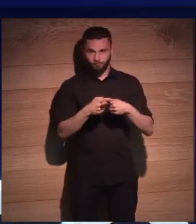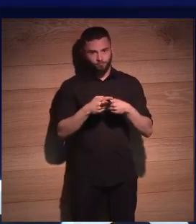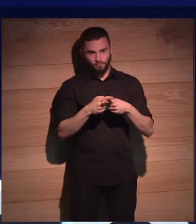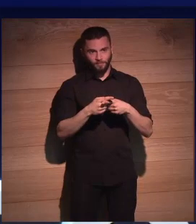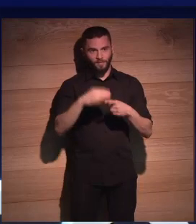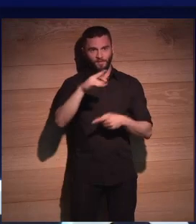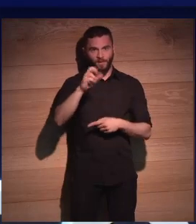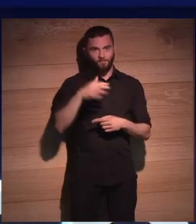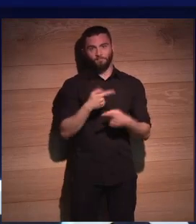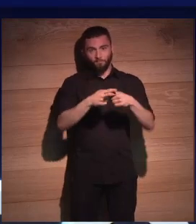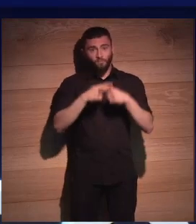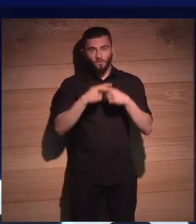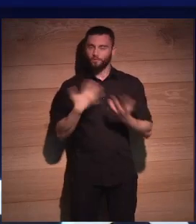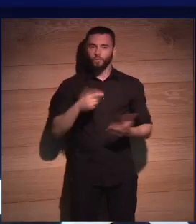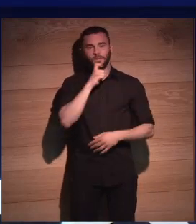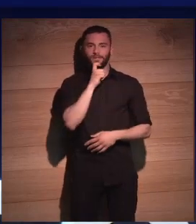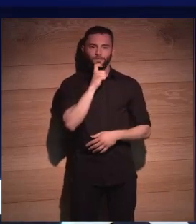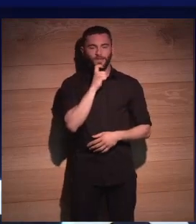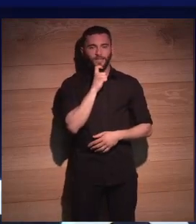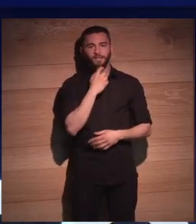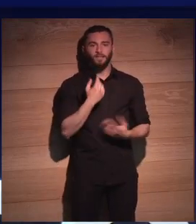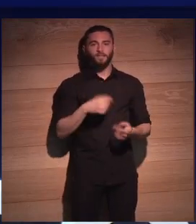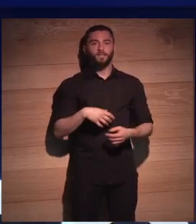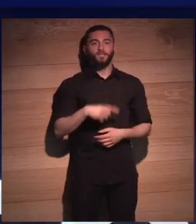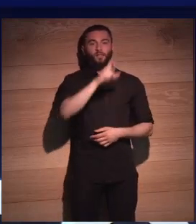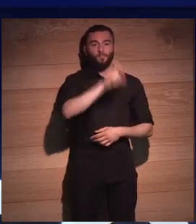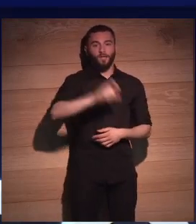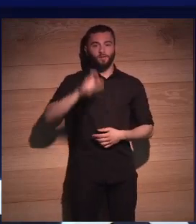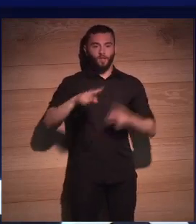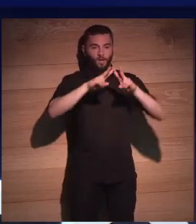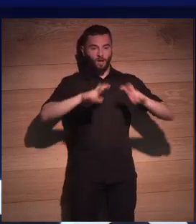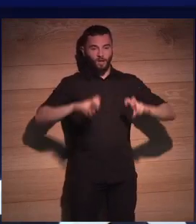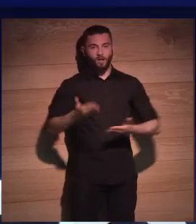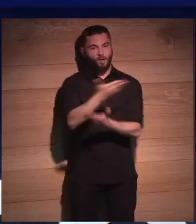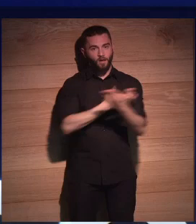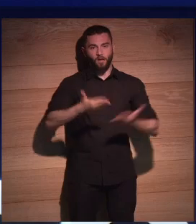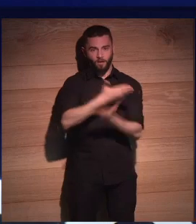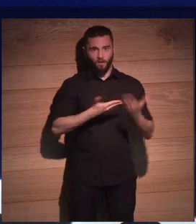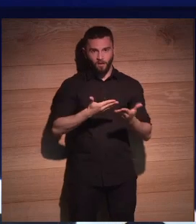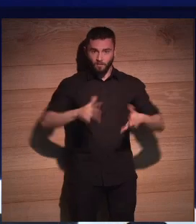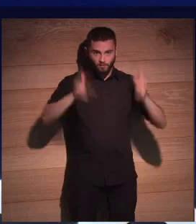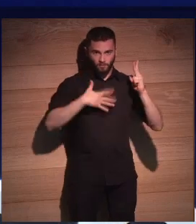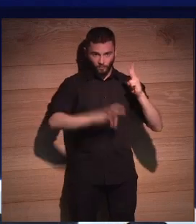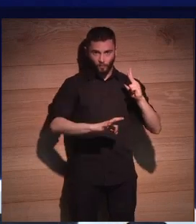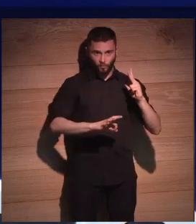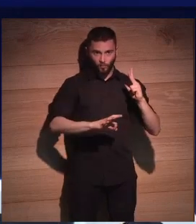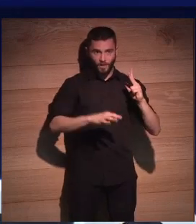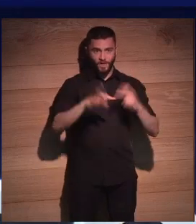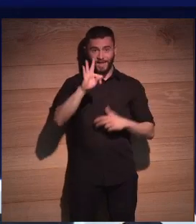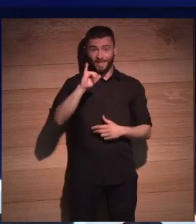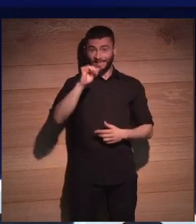CERN, de forma que la gente pudiera hacer investigaciones de forma conjunta. Tim, cuando